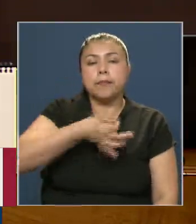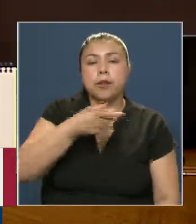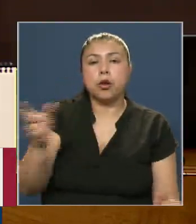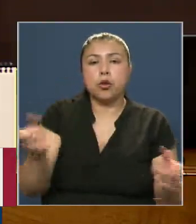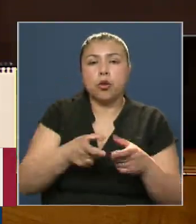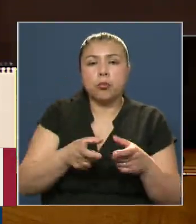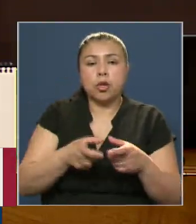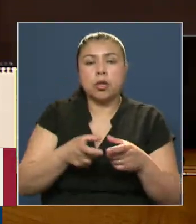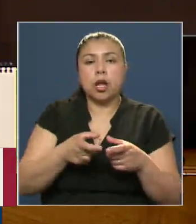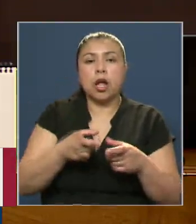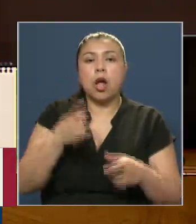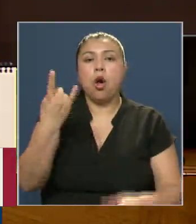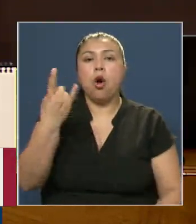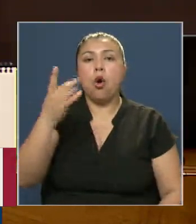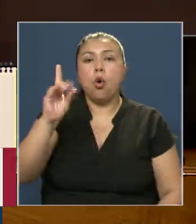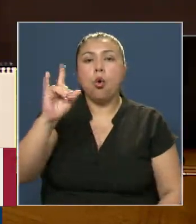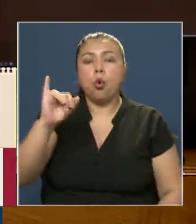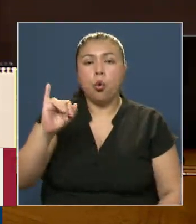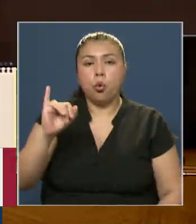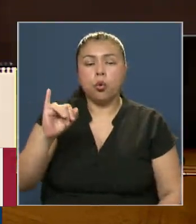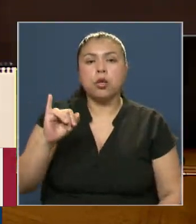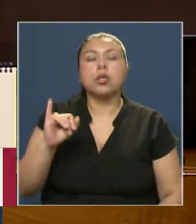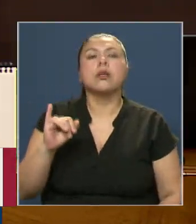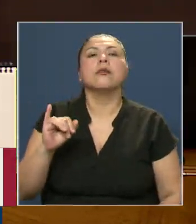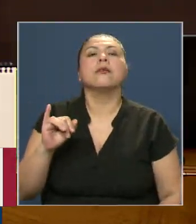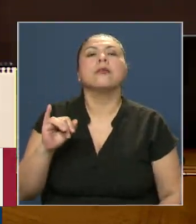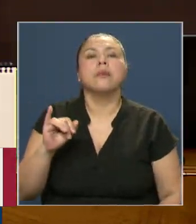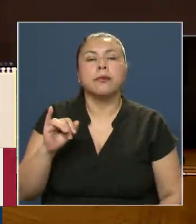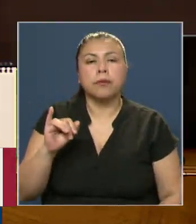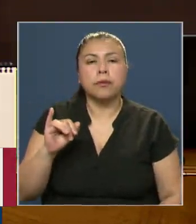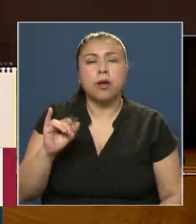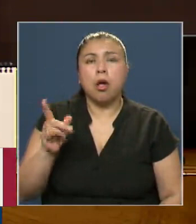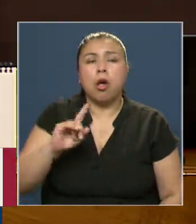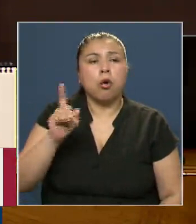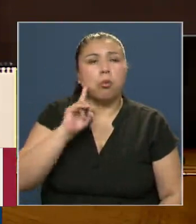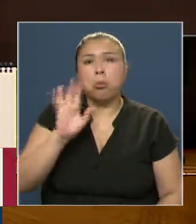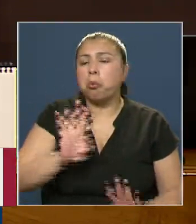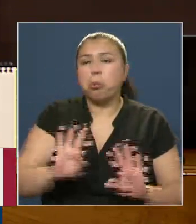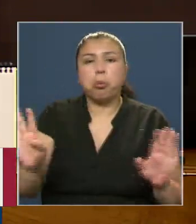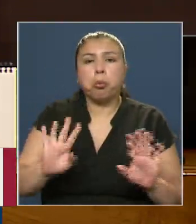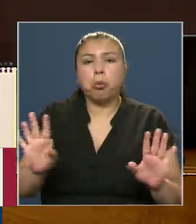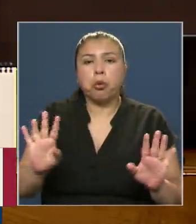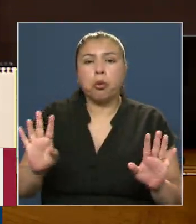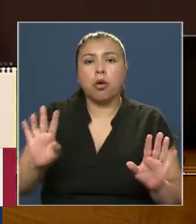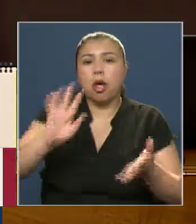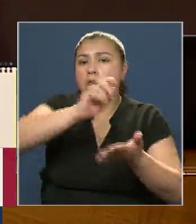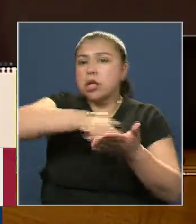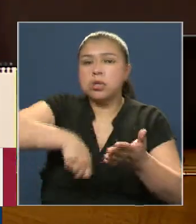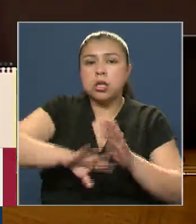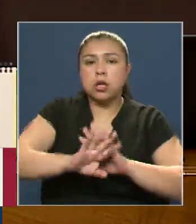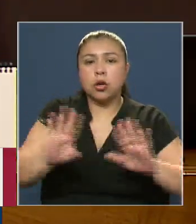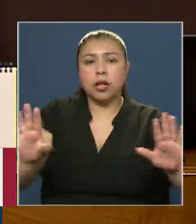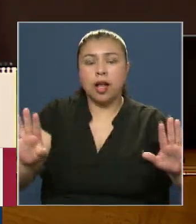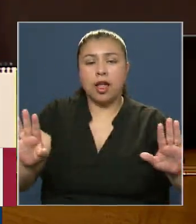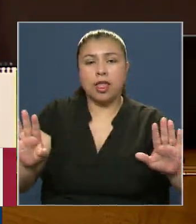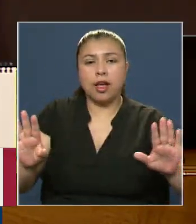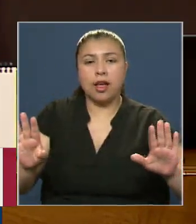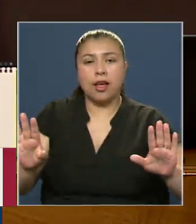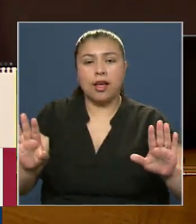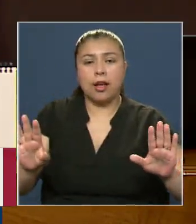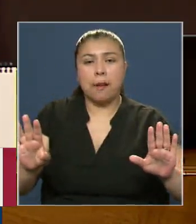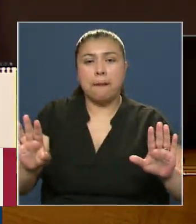Comité de la Unión Demócrata Independiente. No tengo ningún inscrito para...